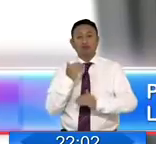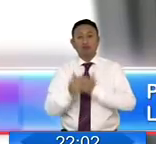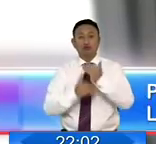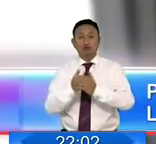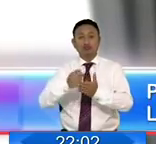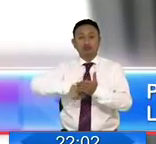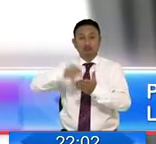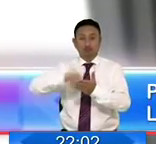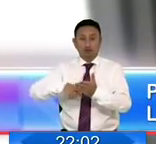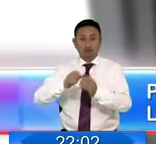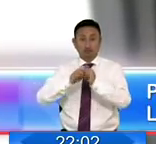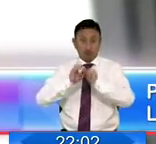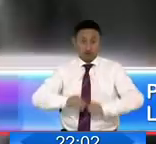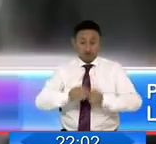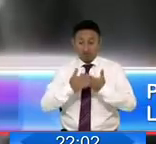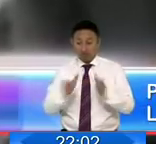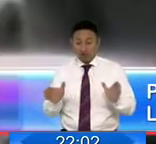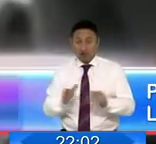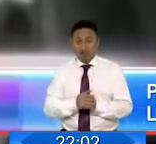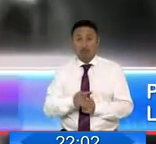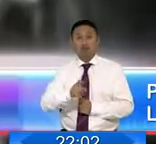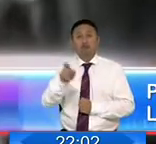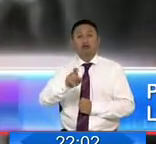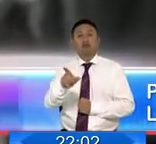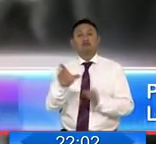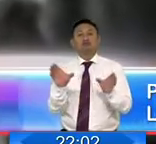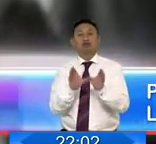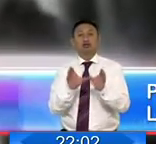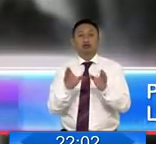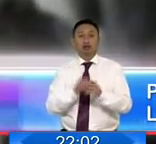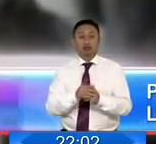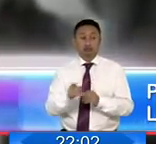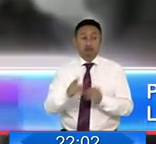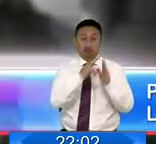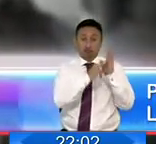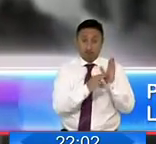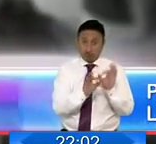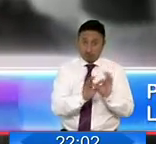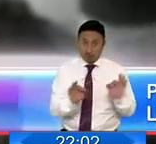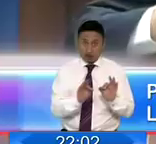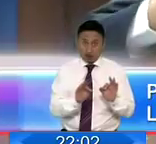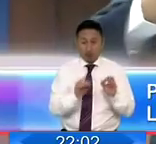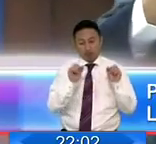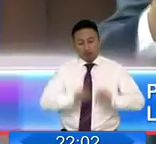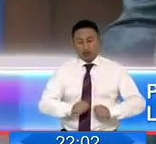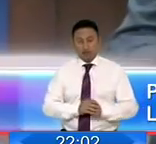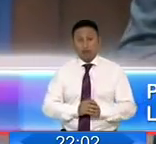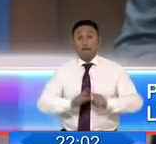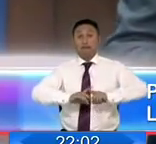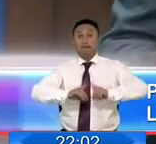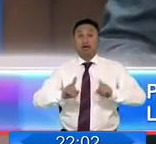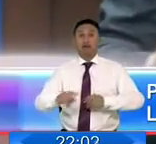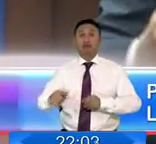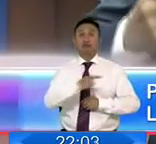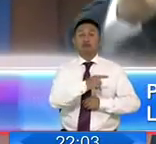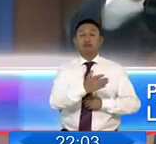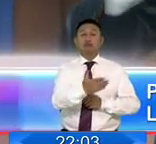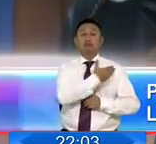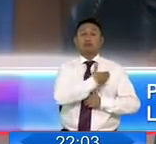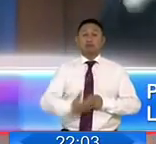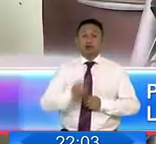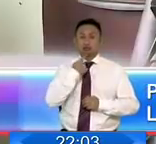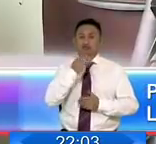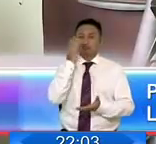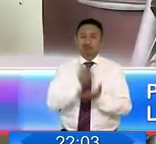contratación, se daba la apertura para requerir un certificado de no constar en este registro a los aspirantes. Sin embargo, esto fue echado abajo por el